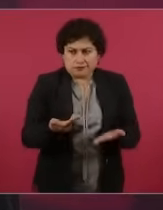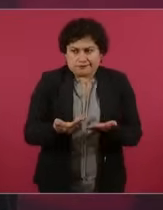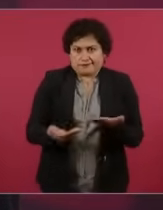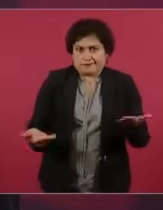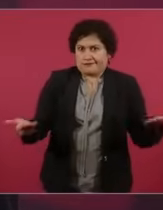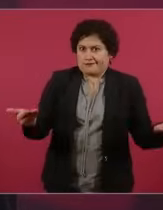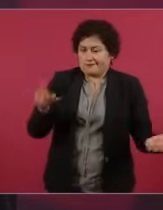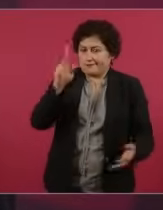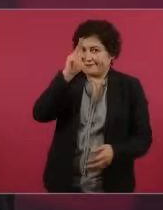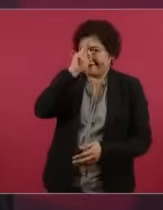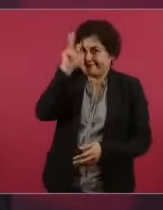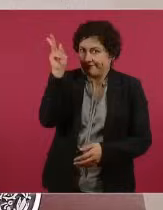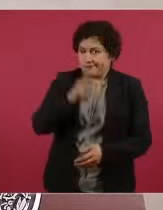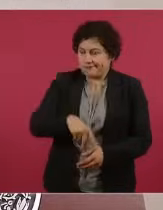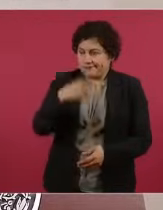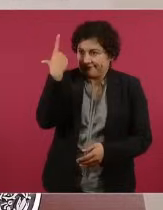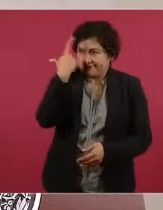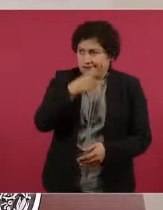Nada.